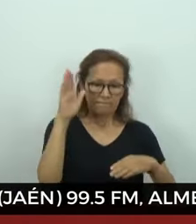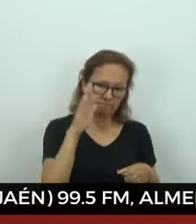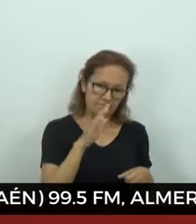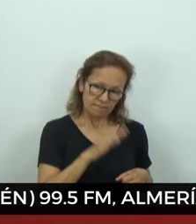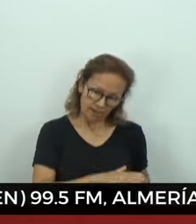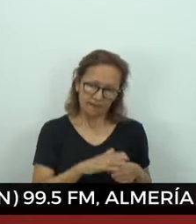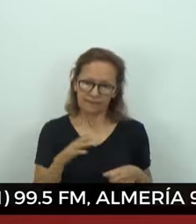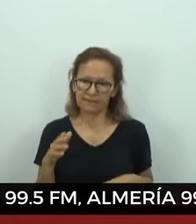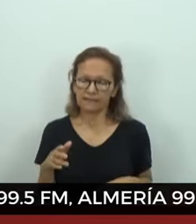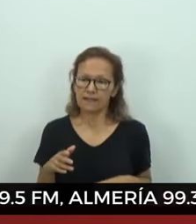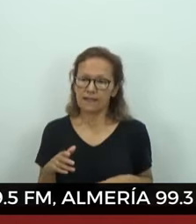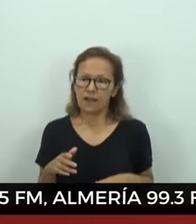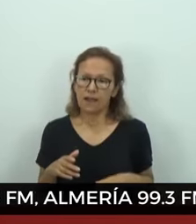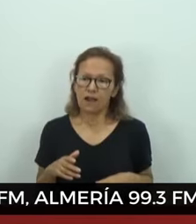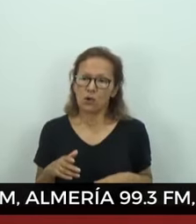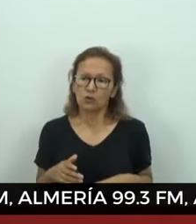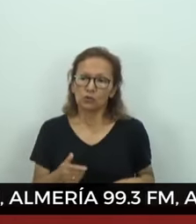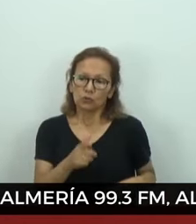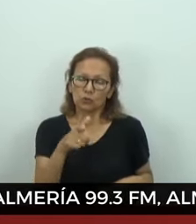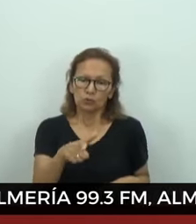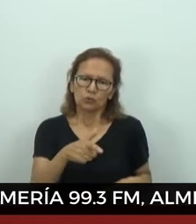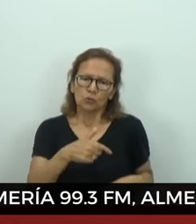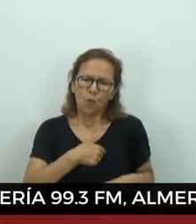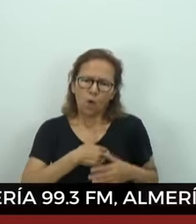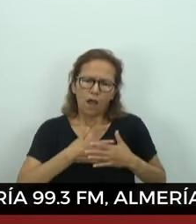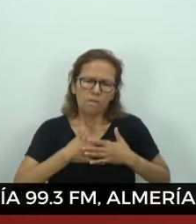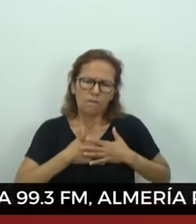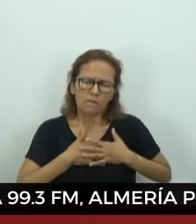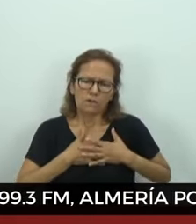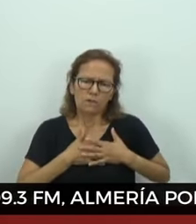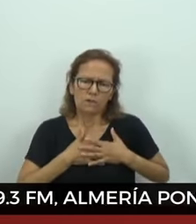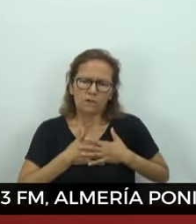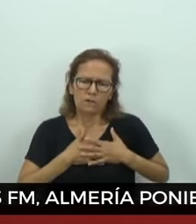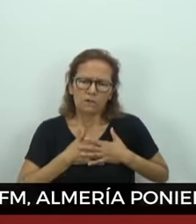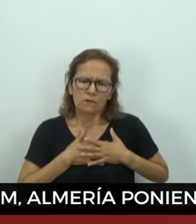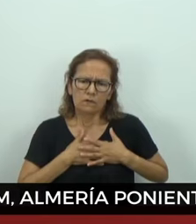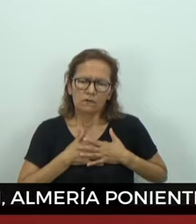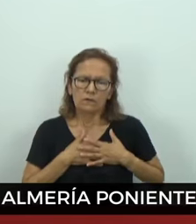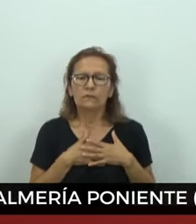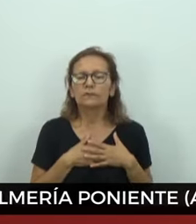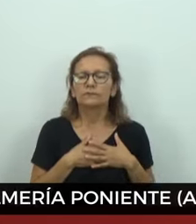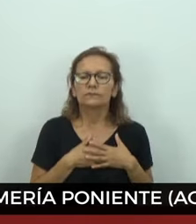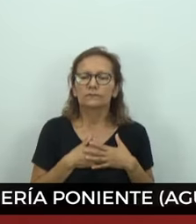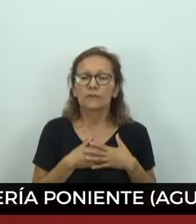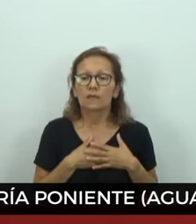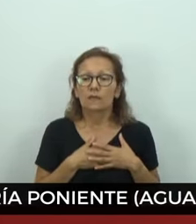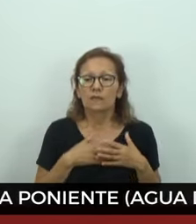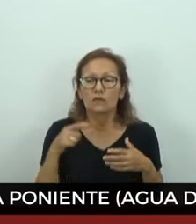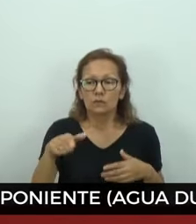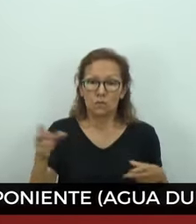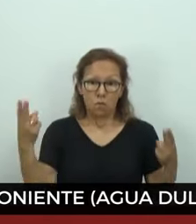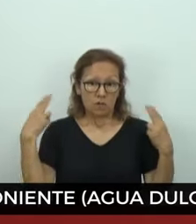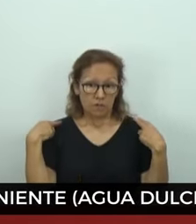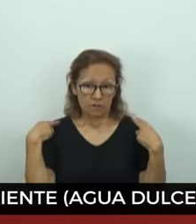le tienes a la persona. Una pregunta: ¿algún día fuiste de esa forma humillado,